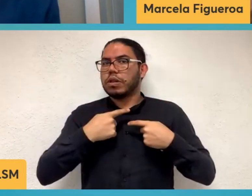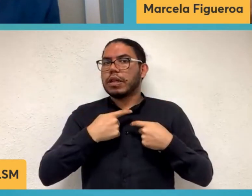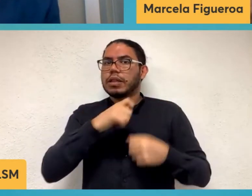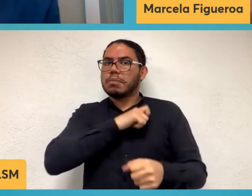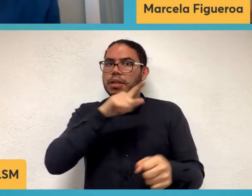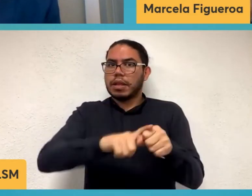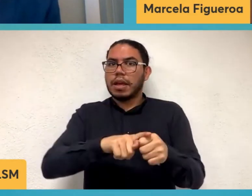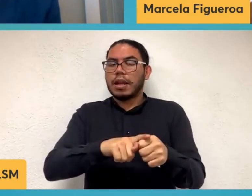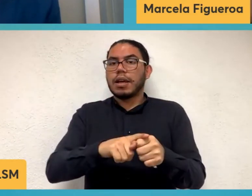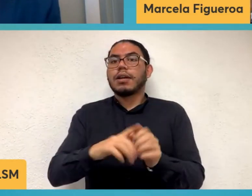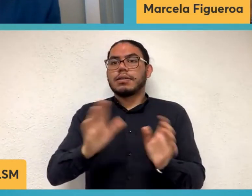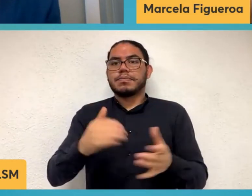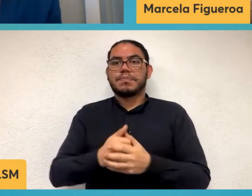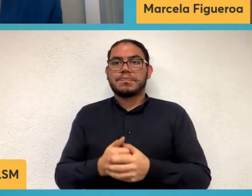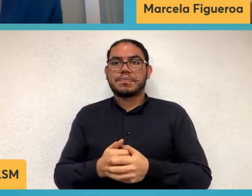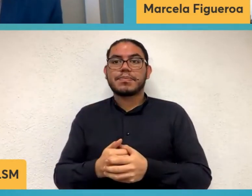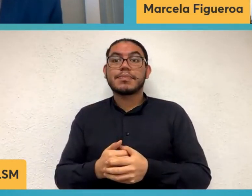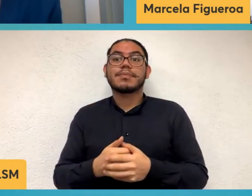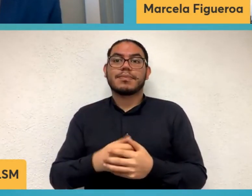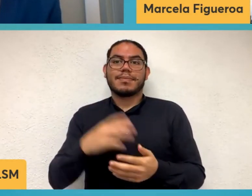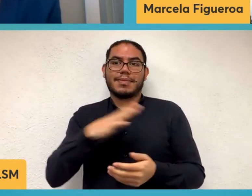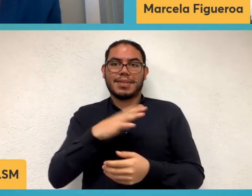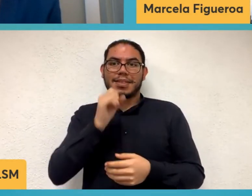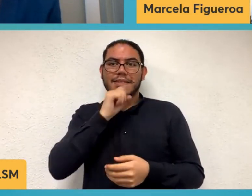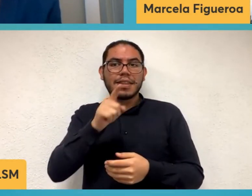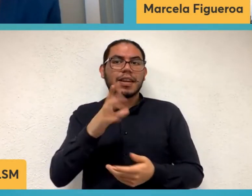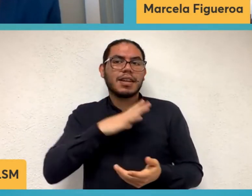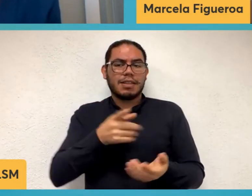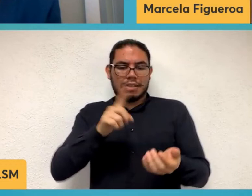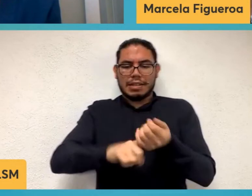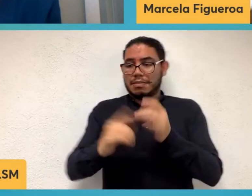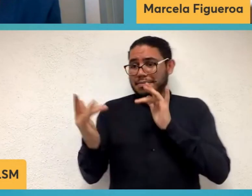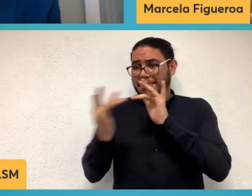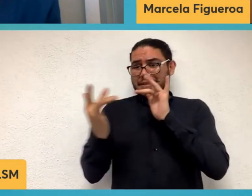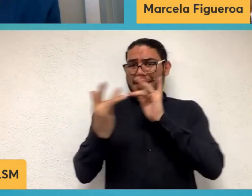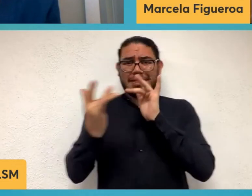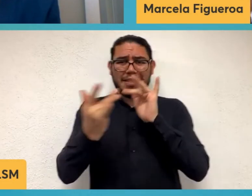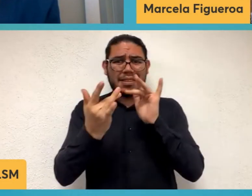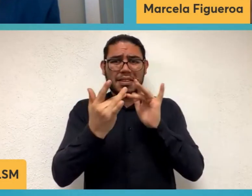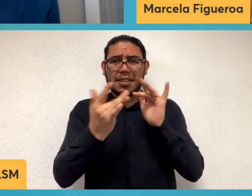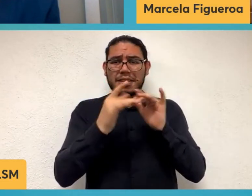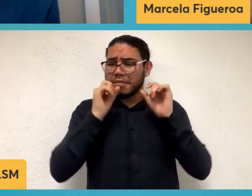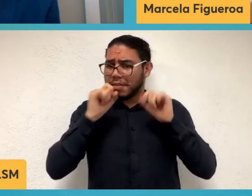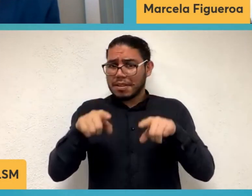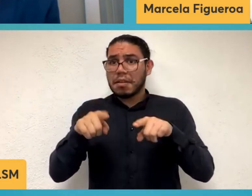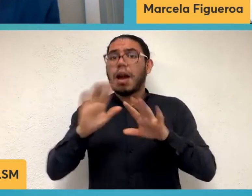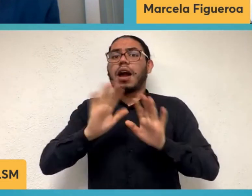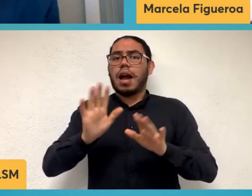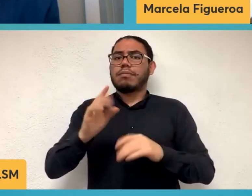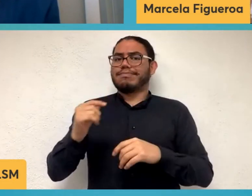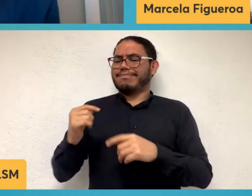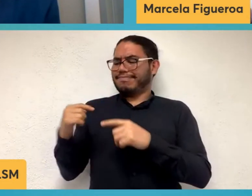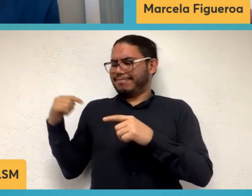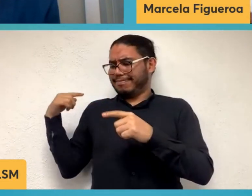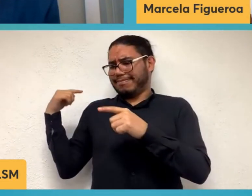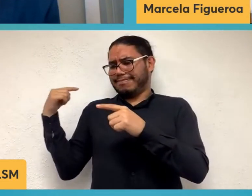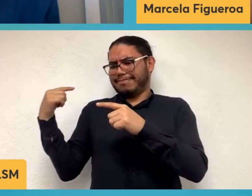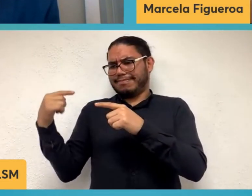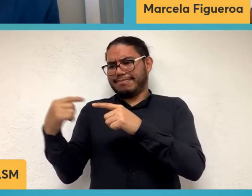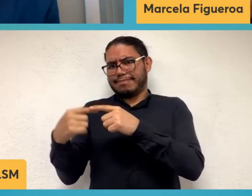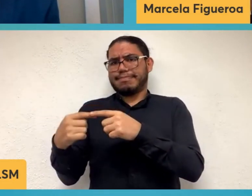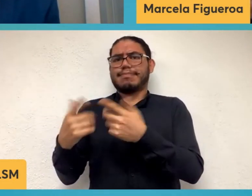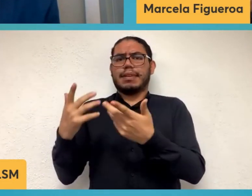de soporte que está dentro de nuestros mismos contactos, en donde ya hemos cultivado una